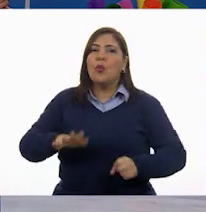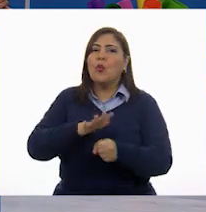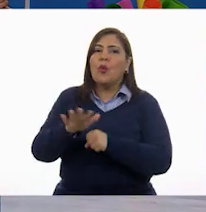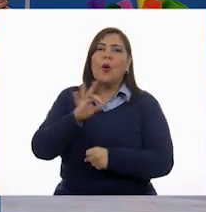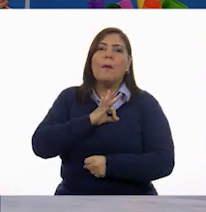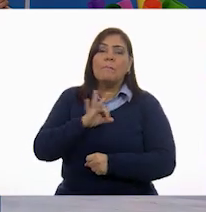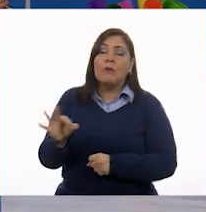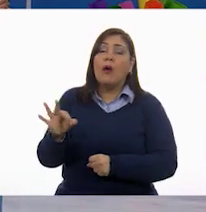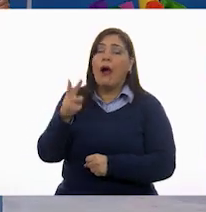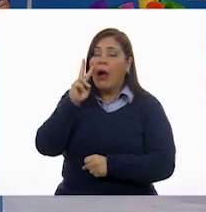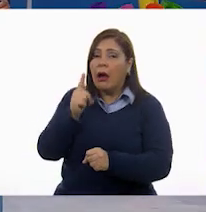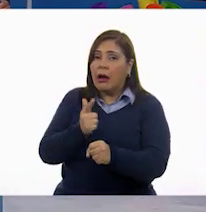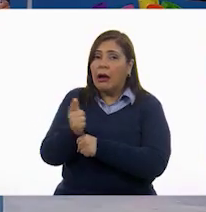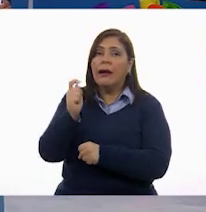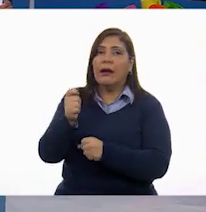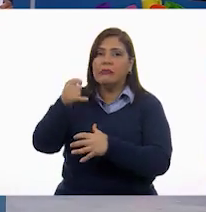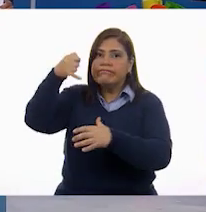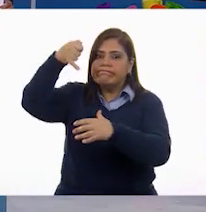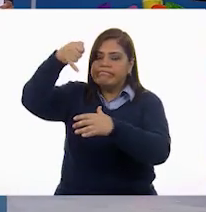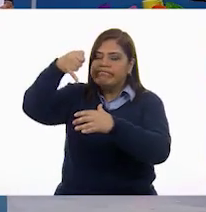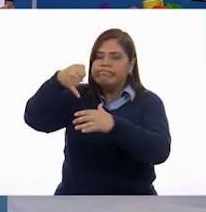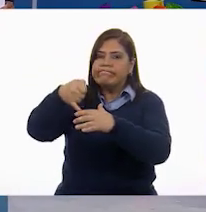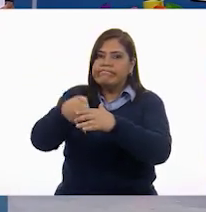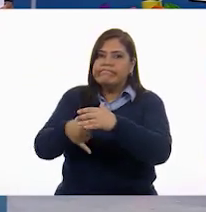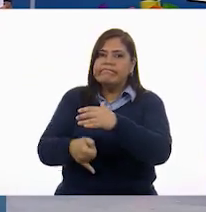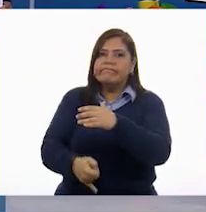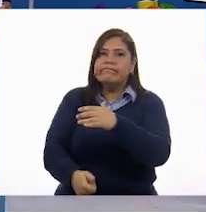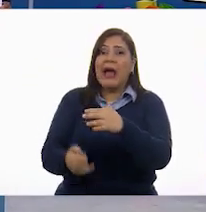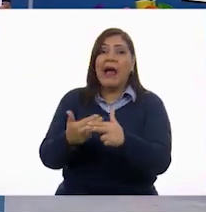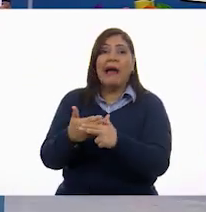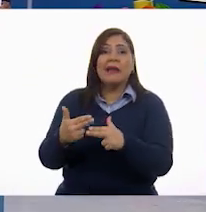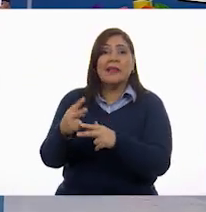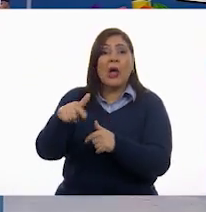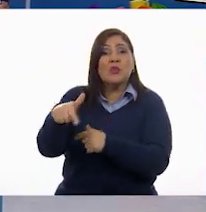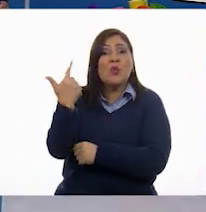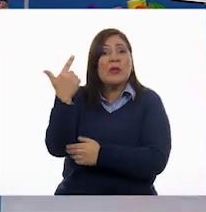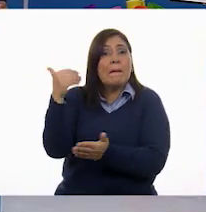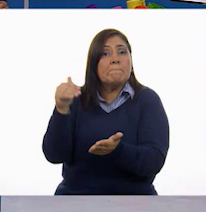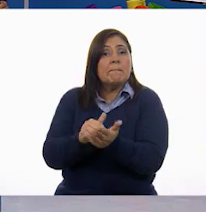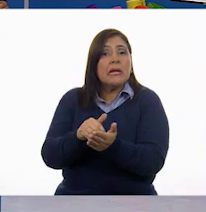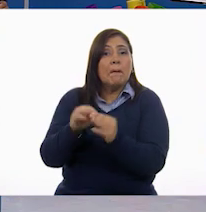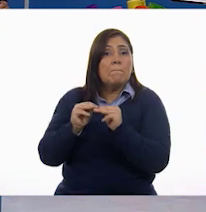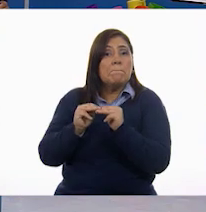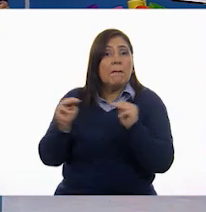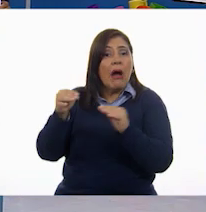una profundidad, Aníbal, de 12.000 metros.